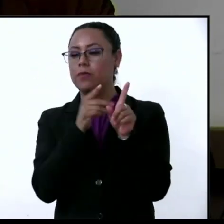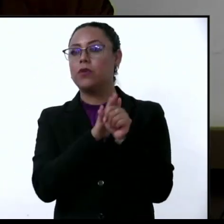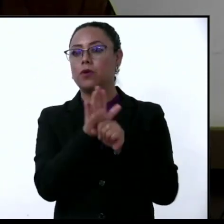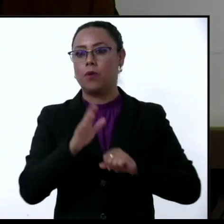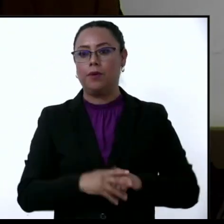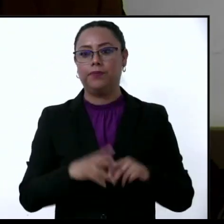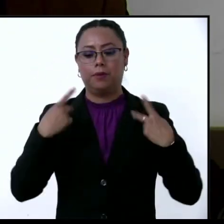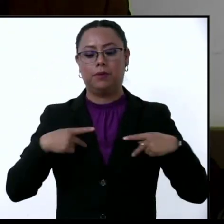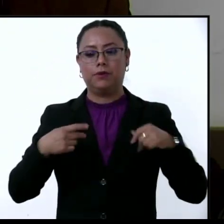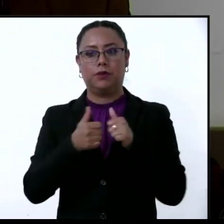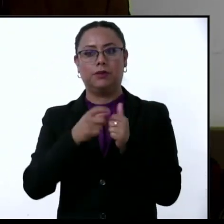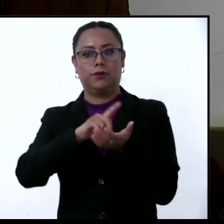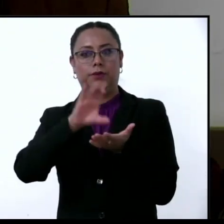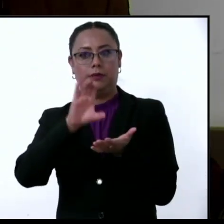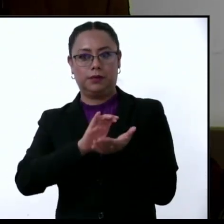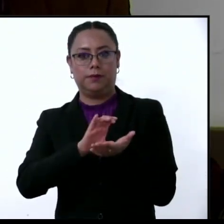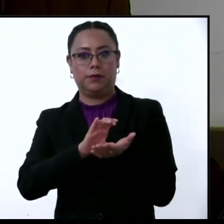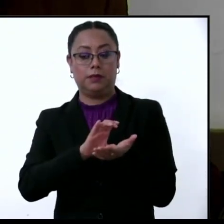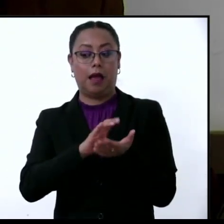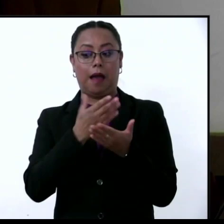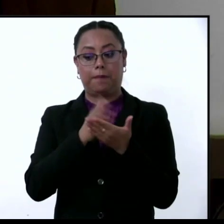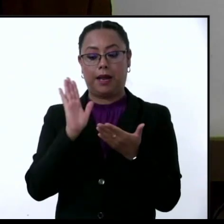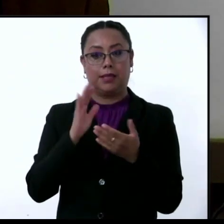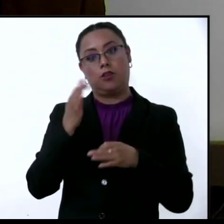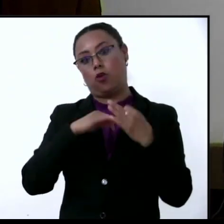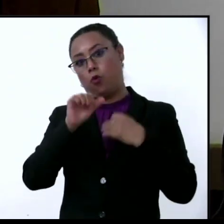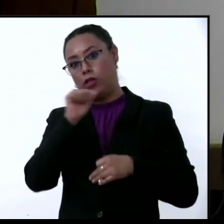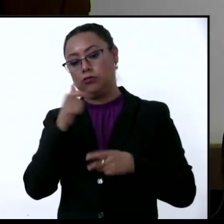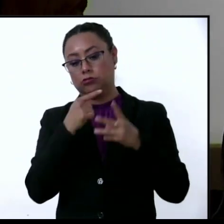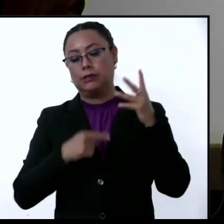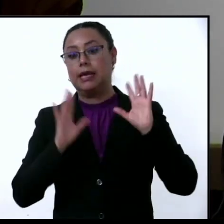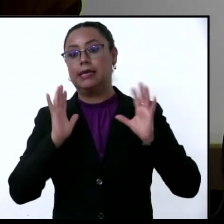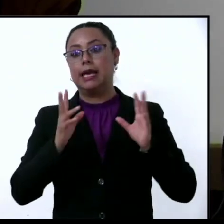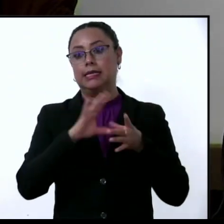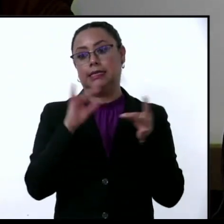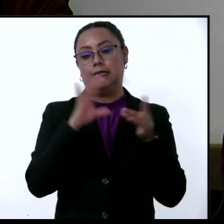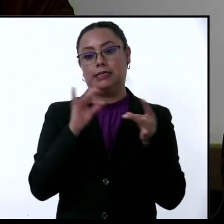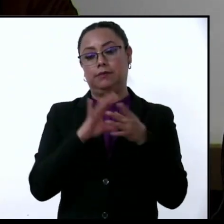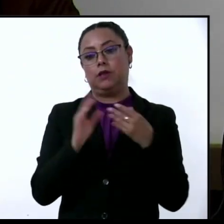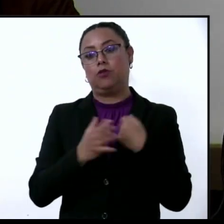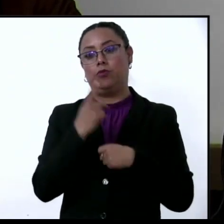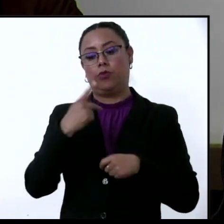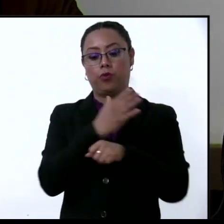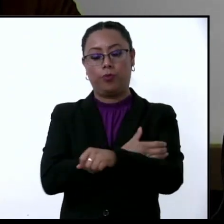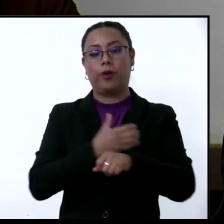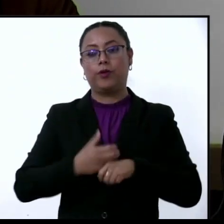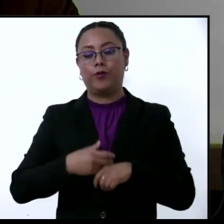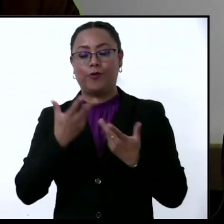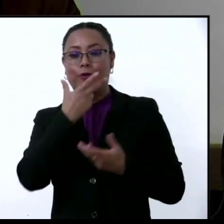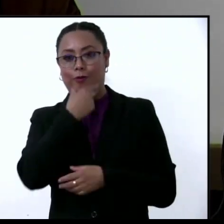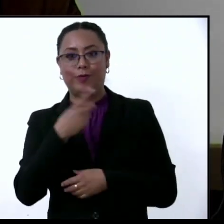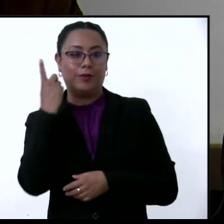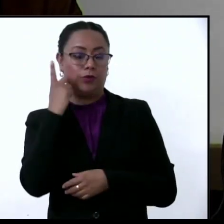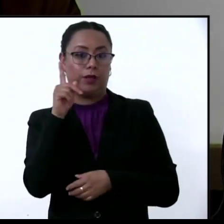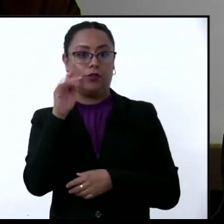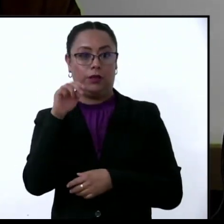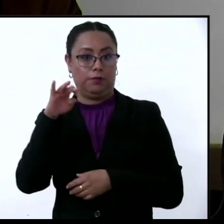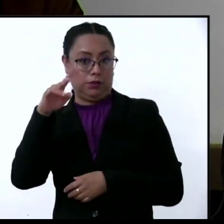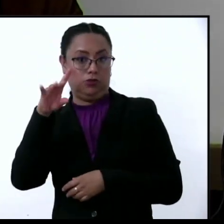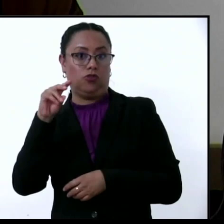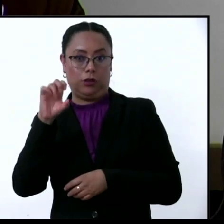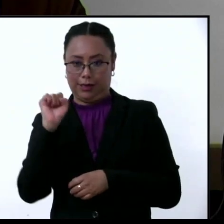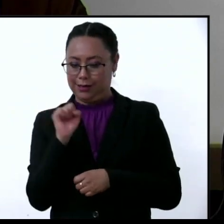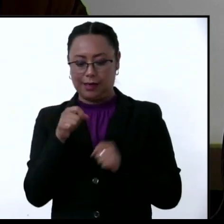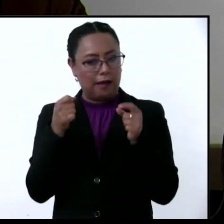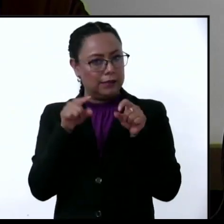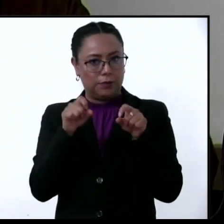las personas con discapacidad, además de lo mencionado ya también por nuestro compañero diputado Temístocles Villanueva,